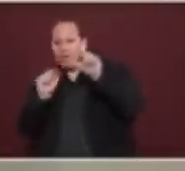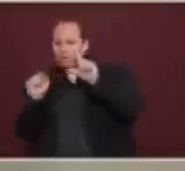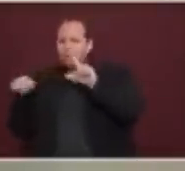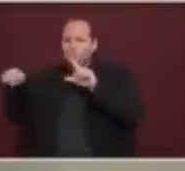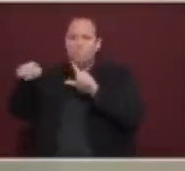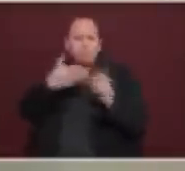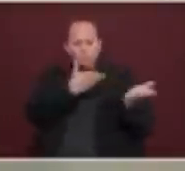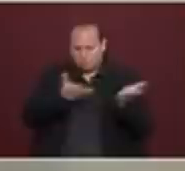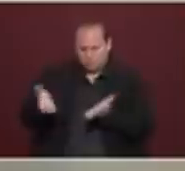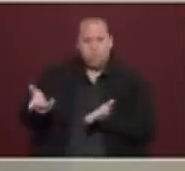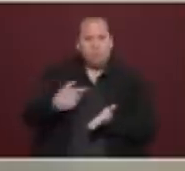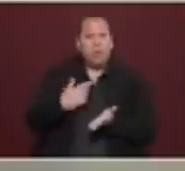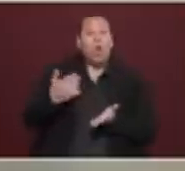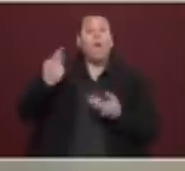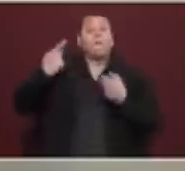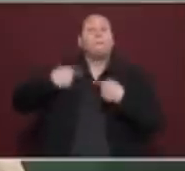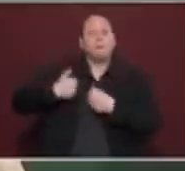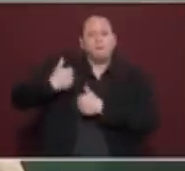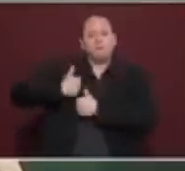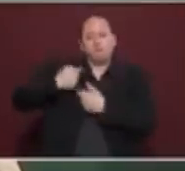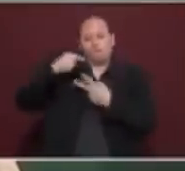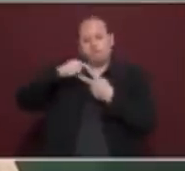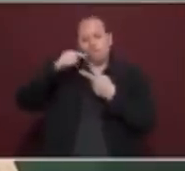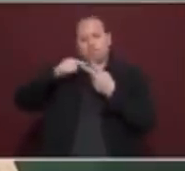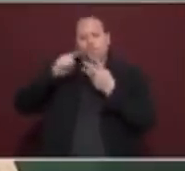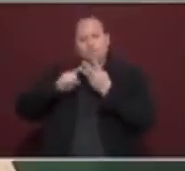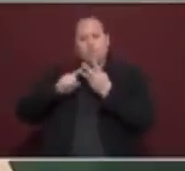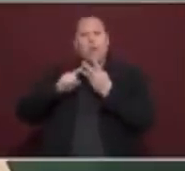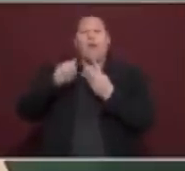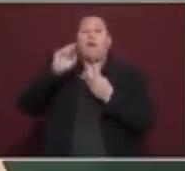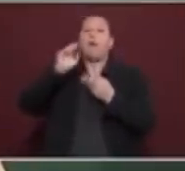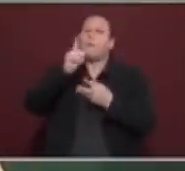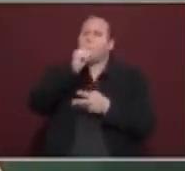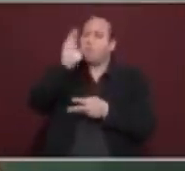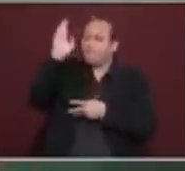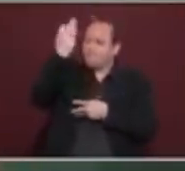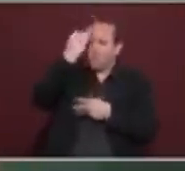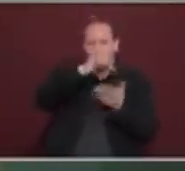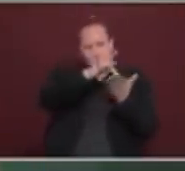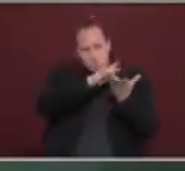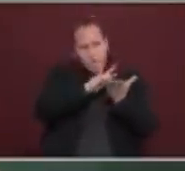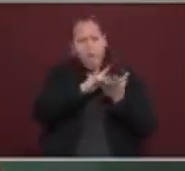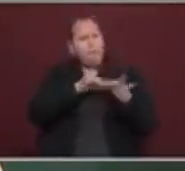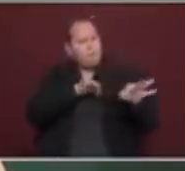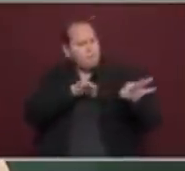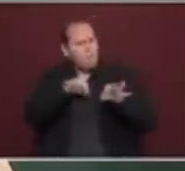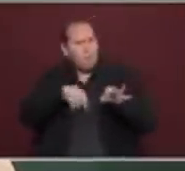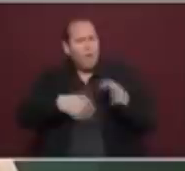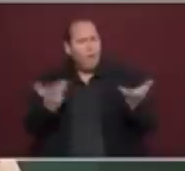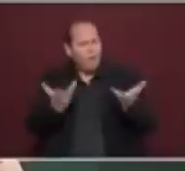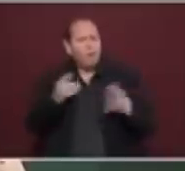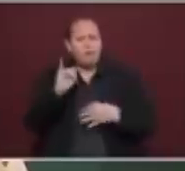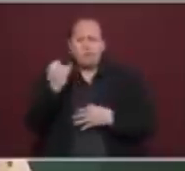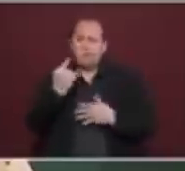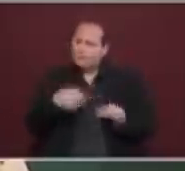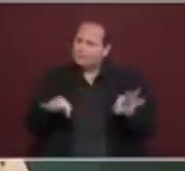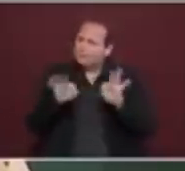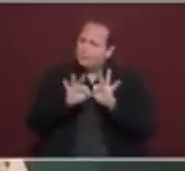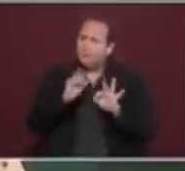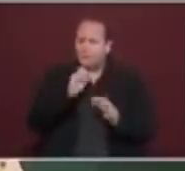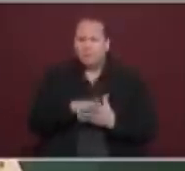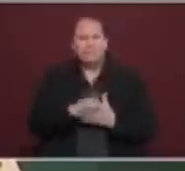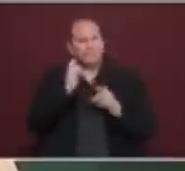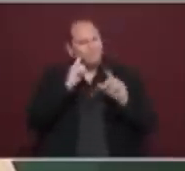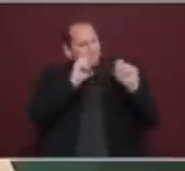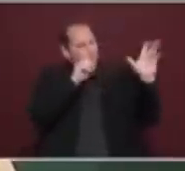a todo el personal de las fuerzas armadas de la policía federal que el trabajo que han desarrollado aquí en tijuana ha sido importante ahí lo vemos